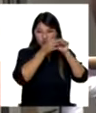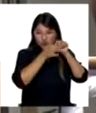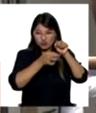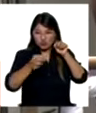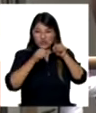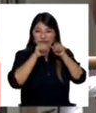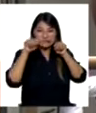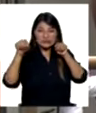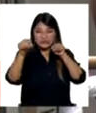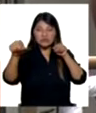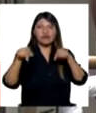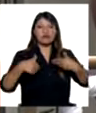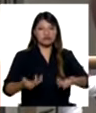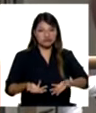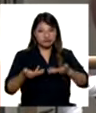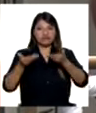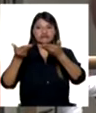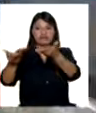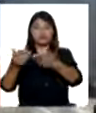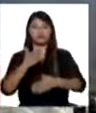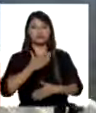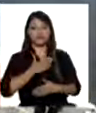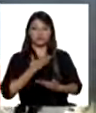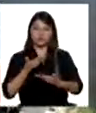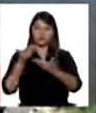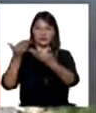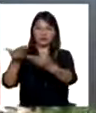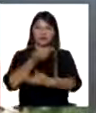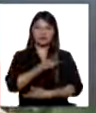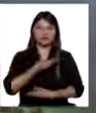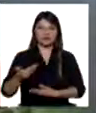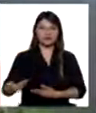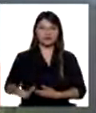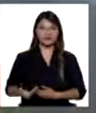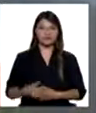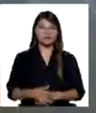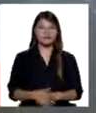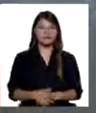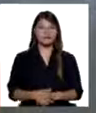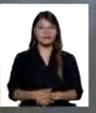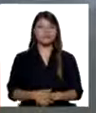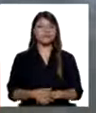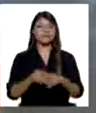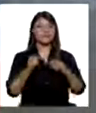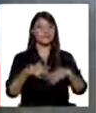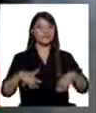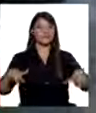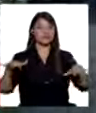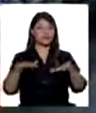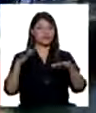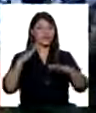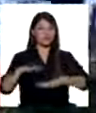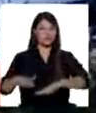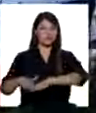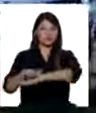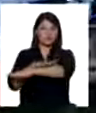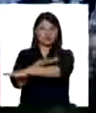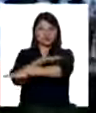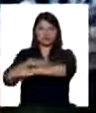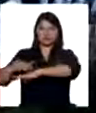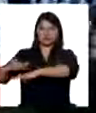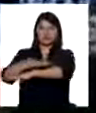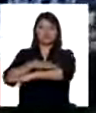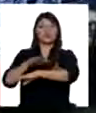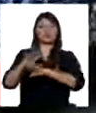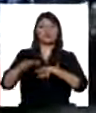servicios, estos que ofrece el Estado. La actividad se desarrolló en el astillero del CIMA, ubicado en las